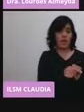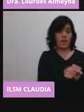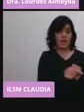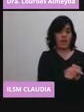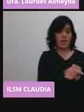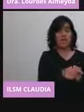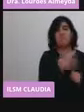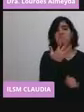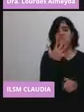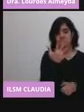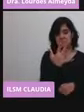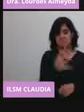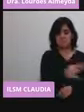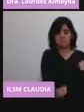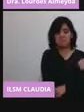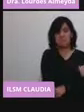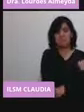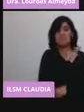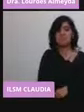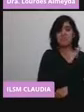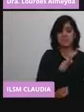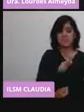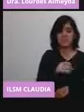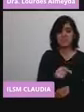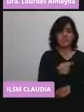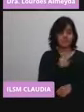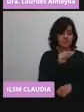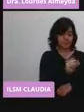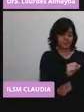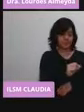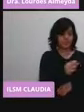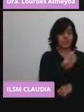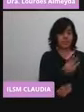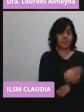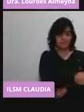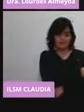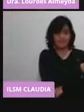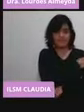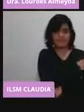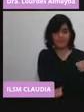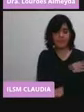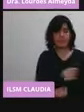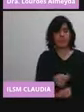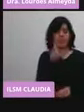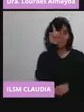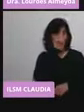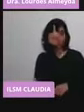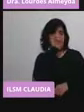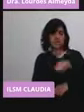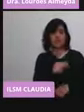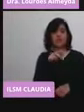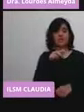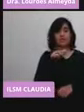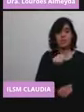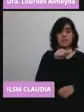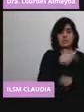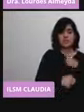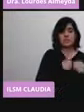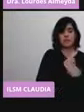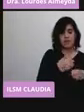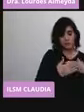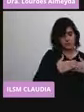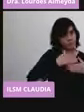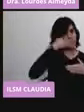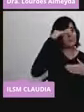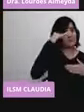dosis. De la dosis es de 0.3 mililitros. Las indicaciones terapéuticas después de los 16. La vía y